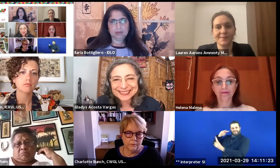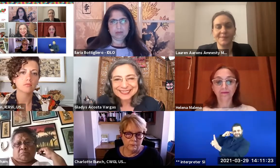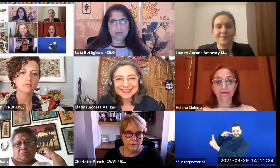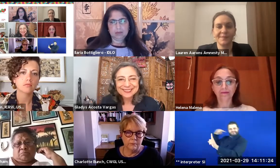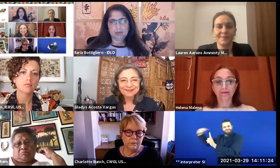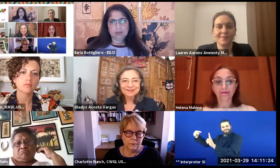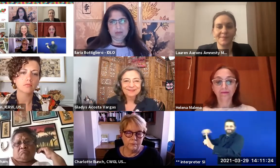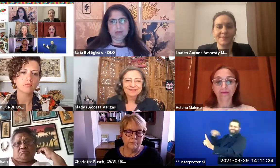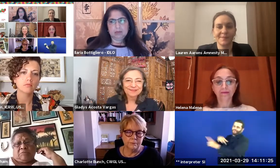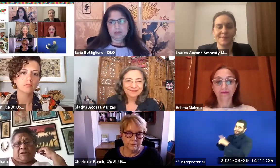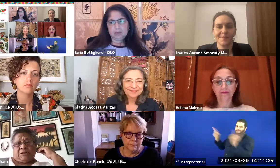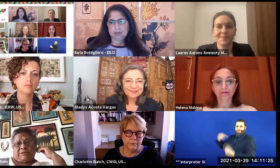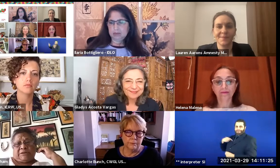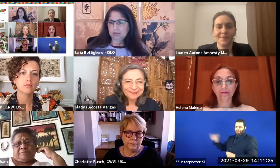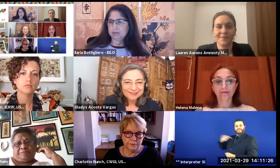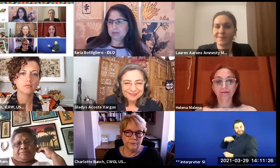Muchas gracias.